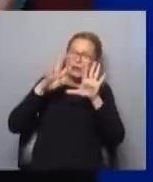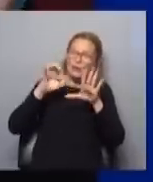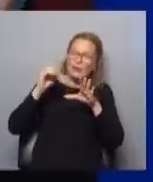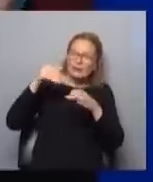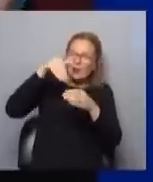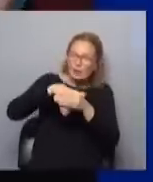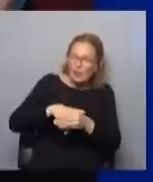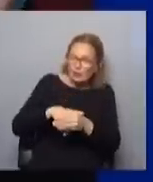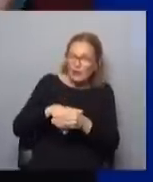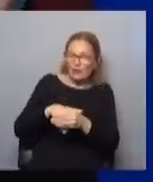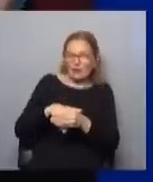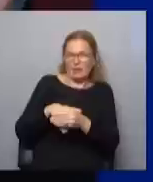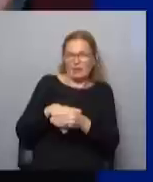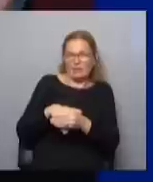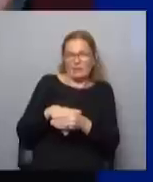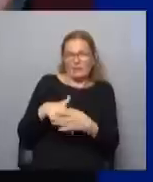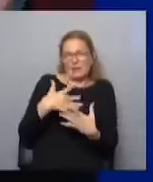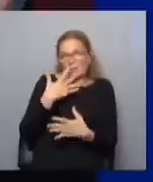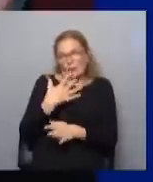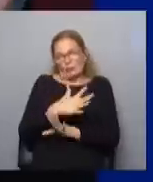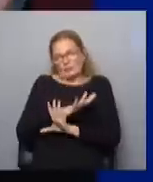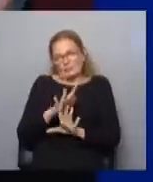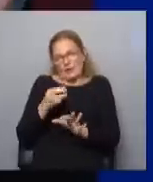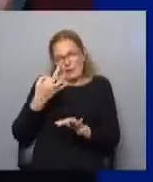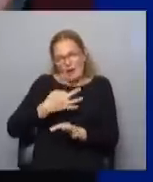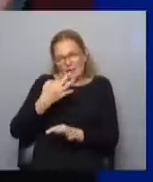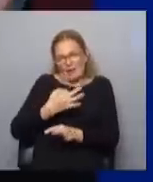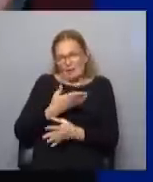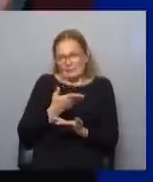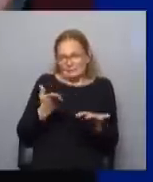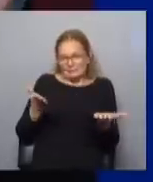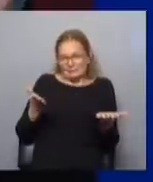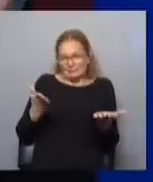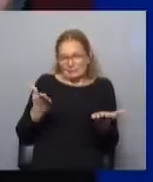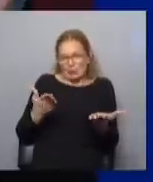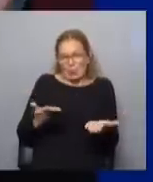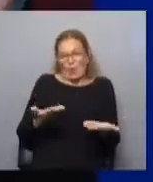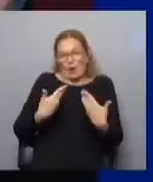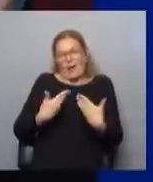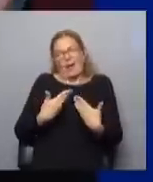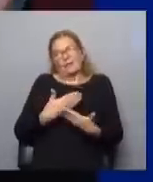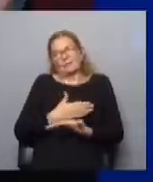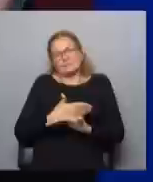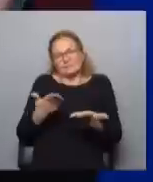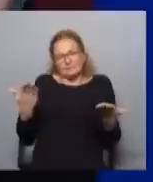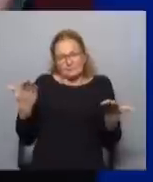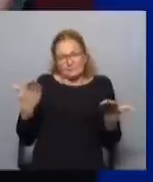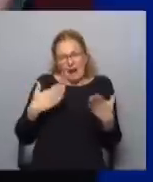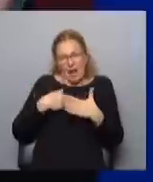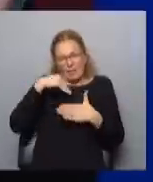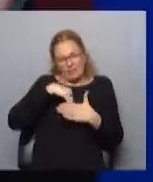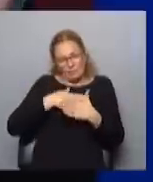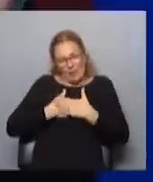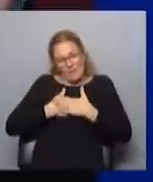plebiscitos maravilloso de verdad y es un regalo al alma